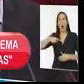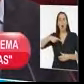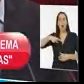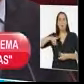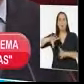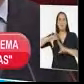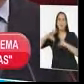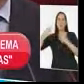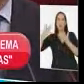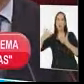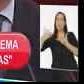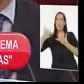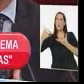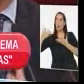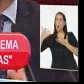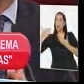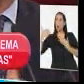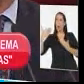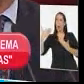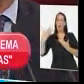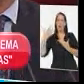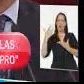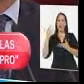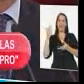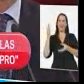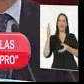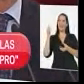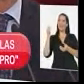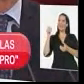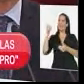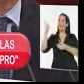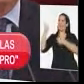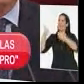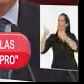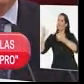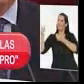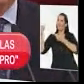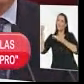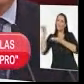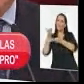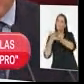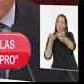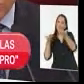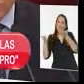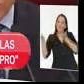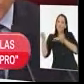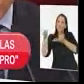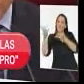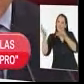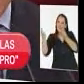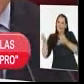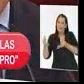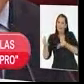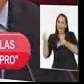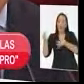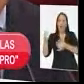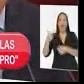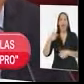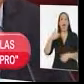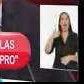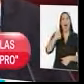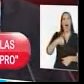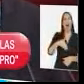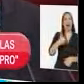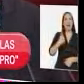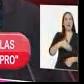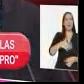No conocía eso, pero es un reconocimiento de lo que yo estoy diciendo. Ellos tienen dirigentes políticos muy buenos, sobre todo los que presiden